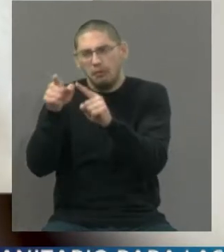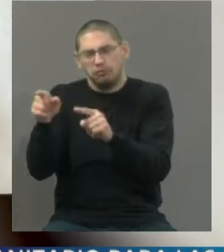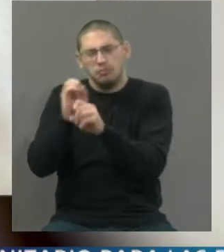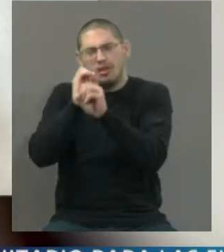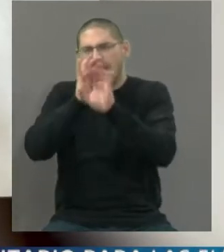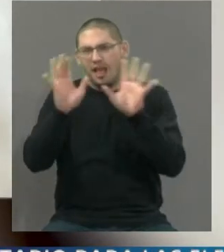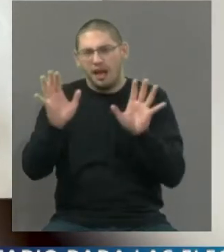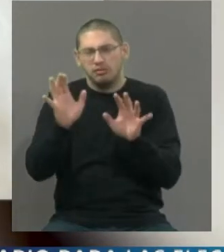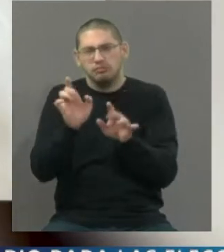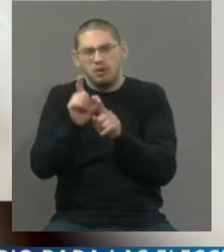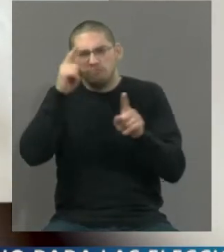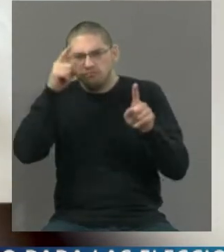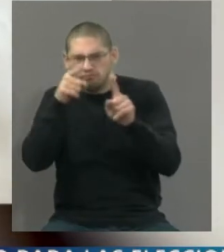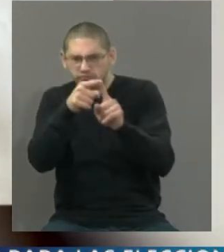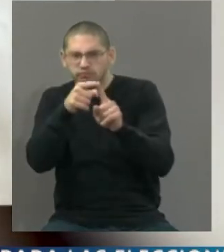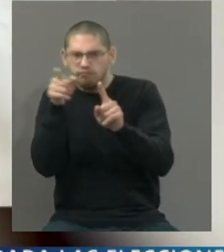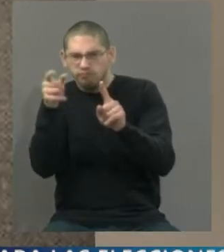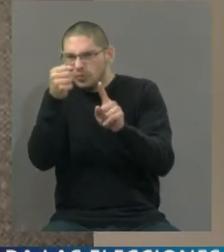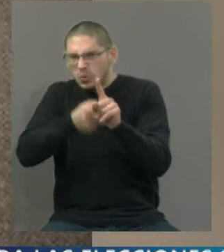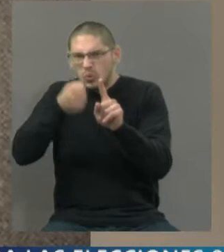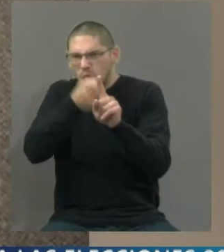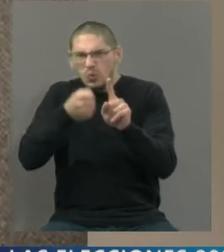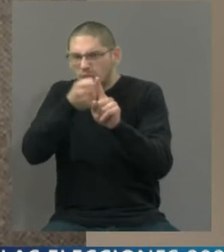y planificaron muy bien para llevarlos adelante.